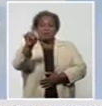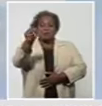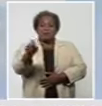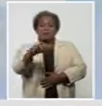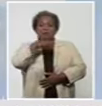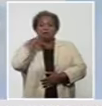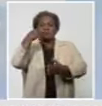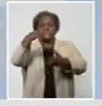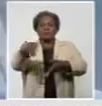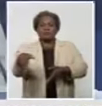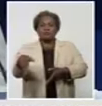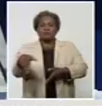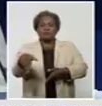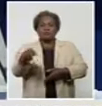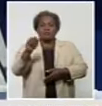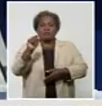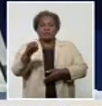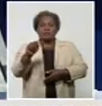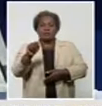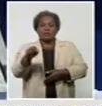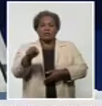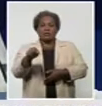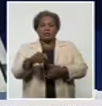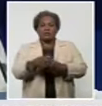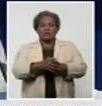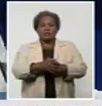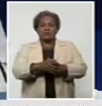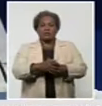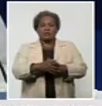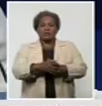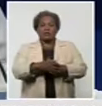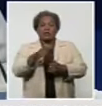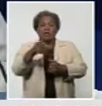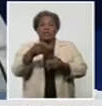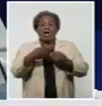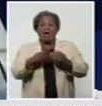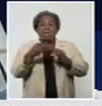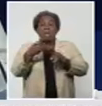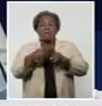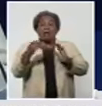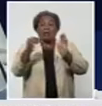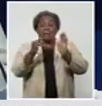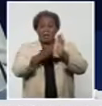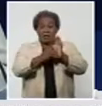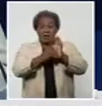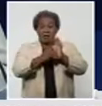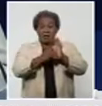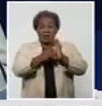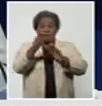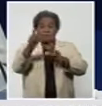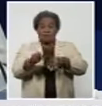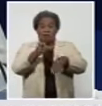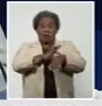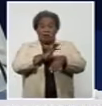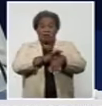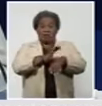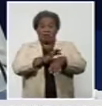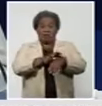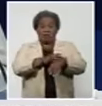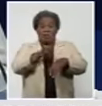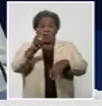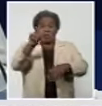lo cual da en Cuba una letalidad, una tasa de letalidad del